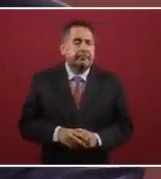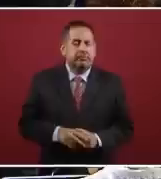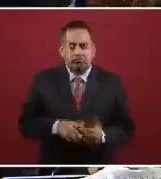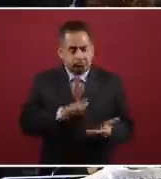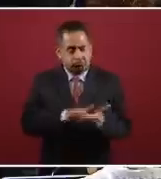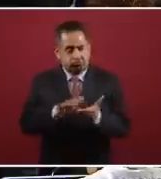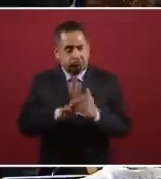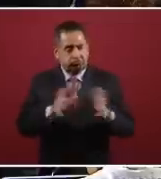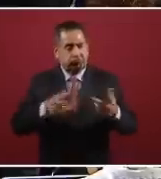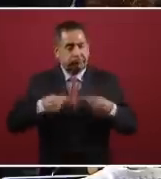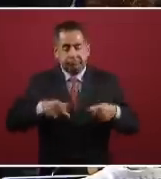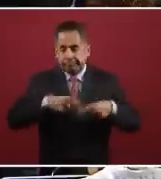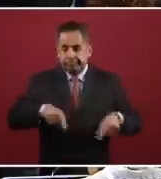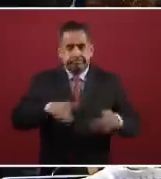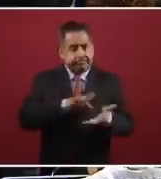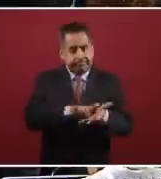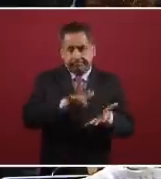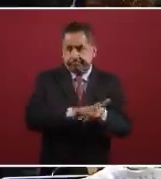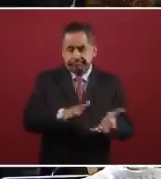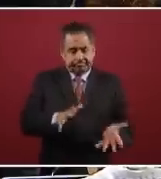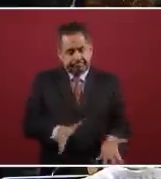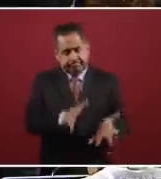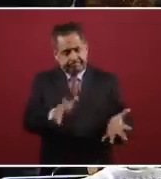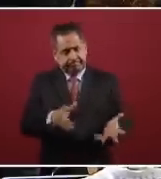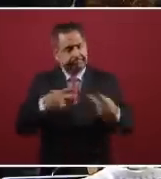apoyar al pueblo.